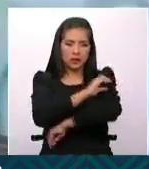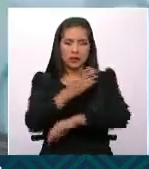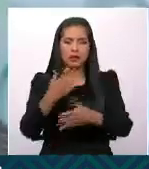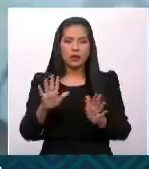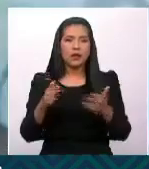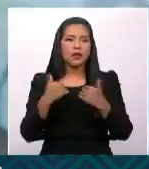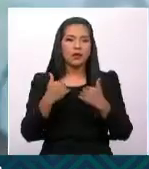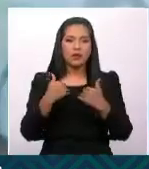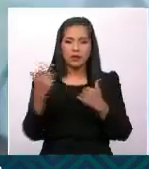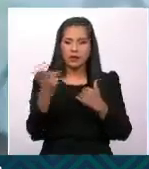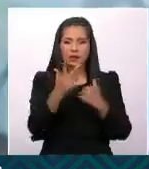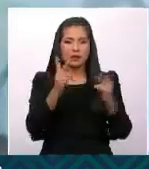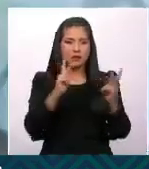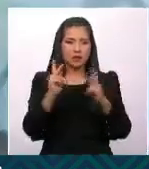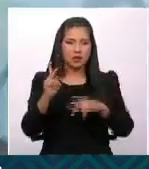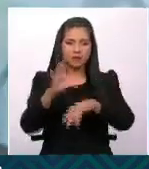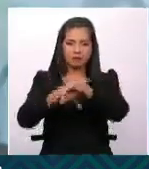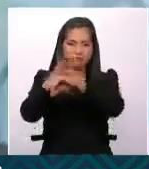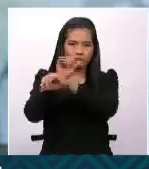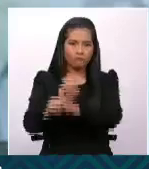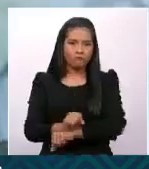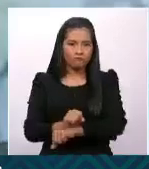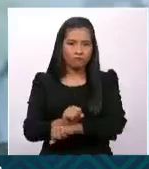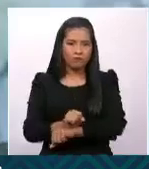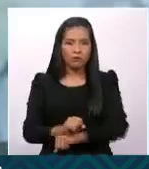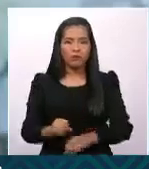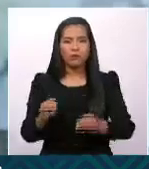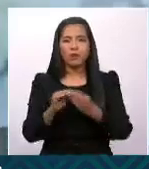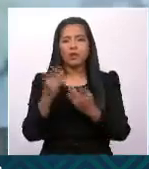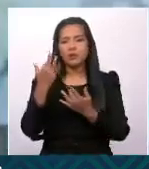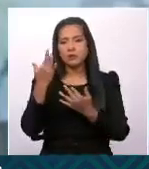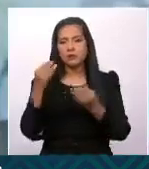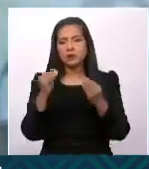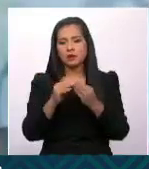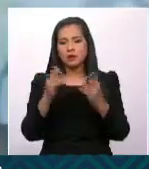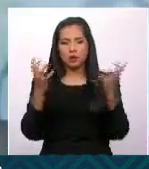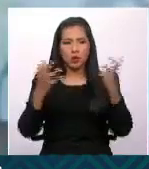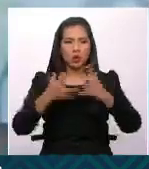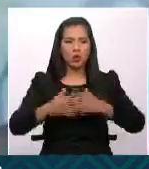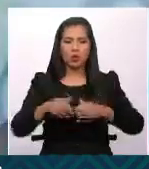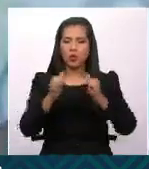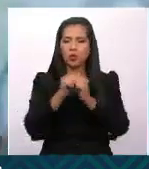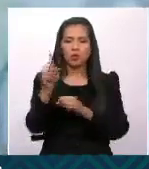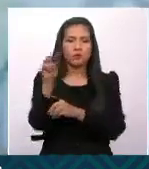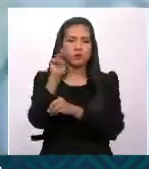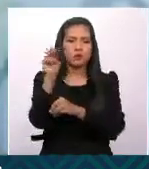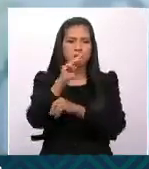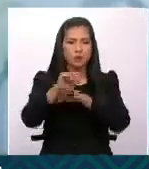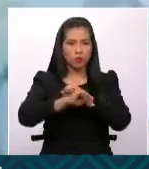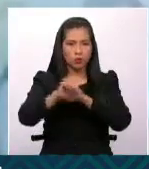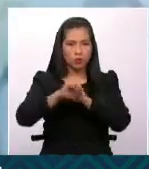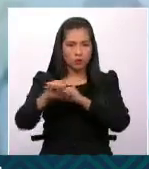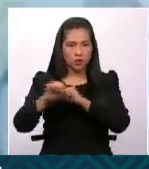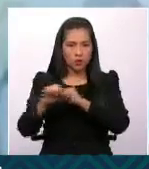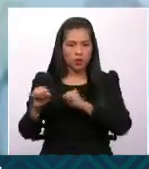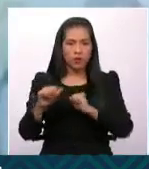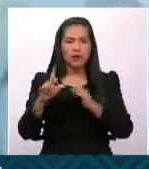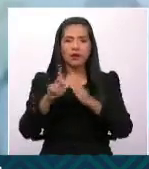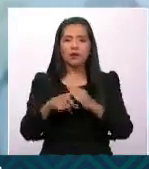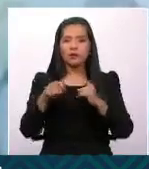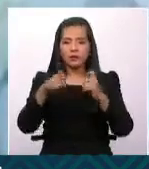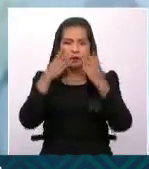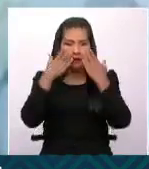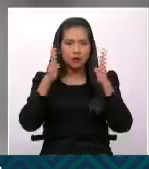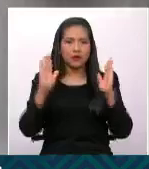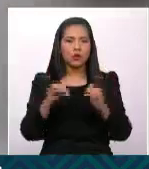personas arrestadas. Estamos esperando la autopsia médico legal, coordinado con el Ministerio Público, para poder diligenciar el